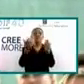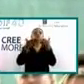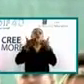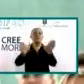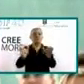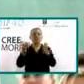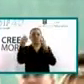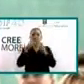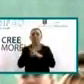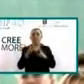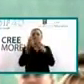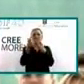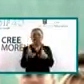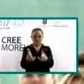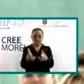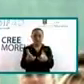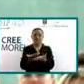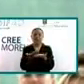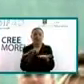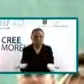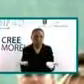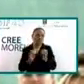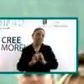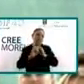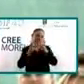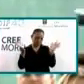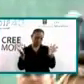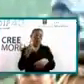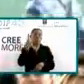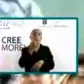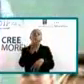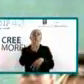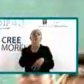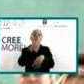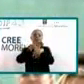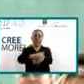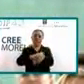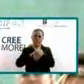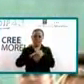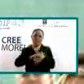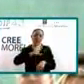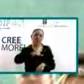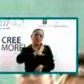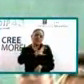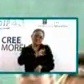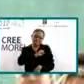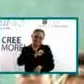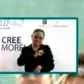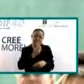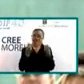rehabilitación. Ahora, pues evidentemente a un amigo entrañable de muchos